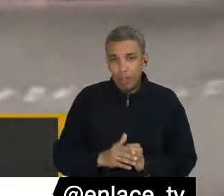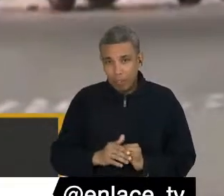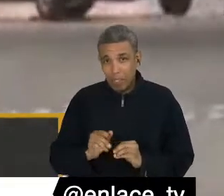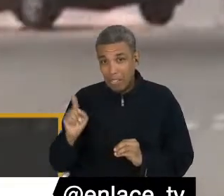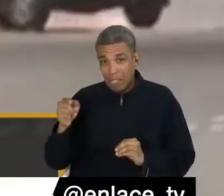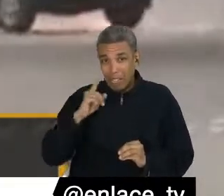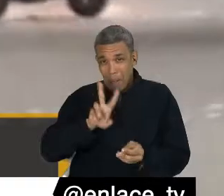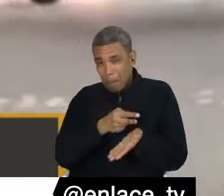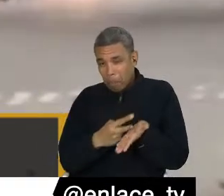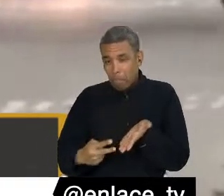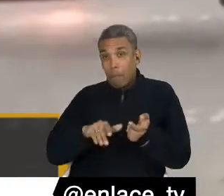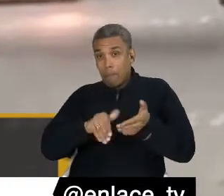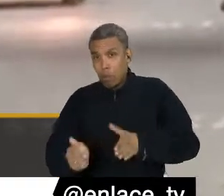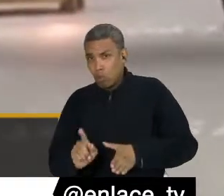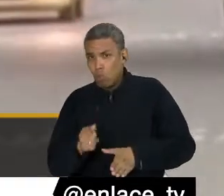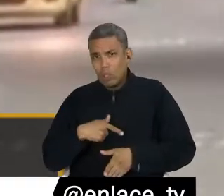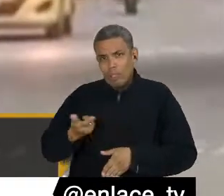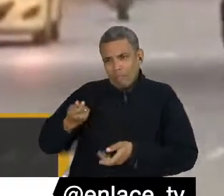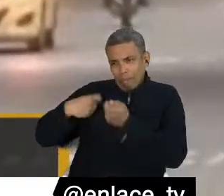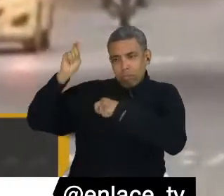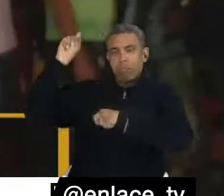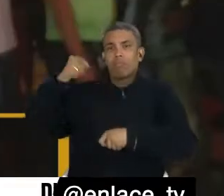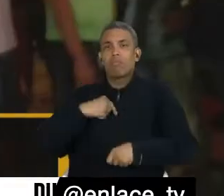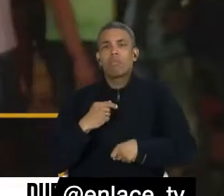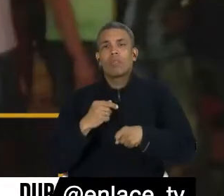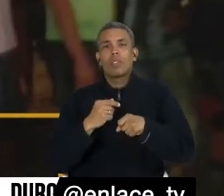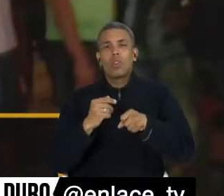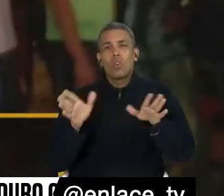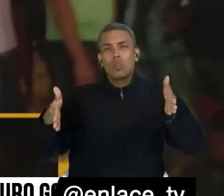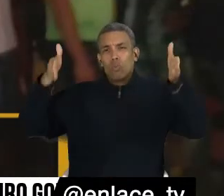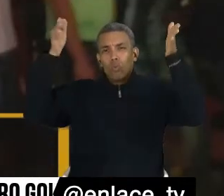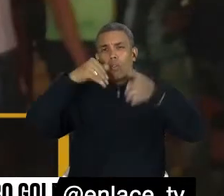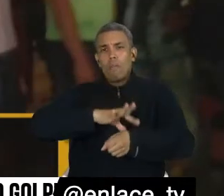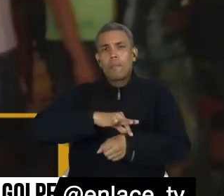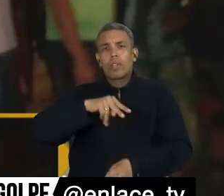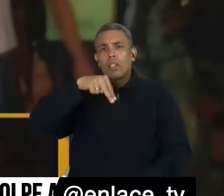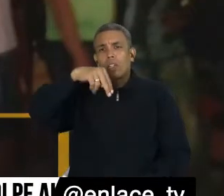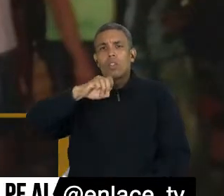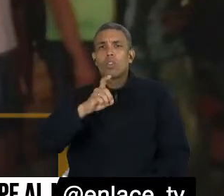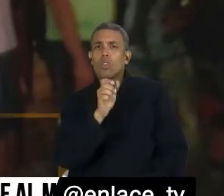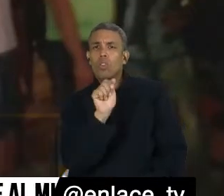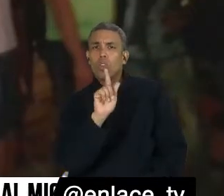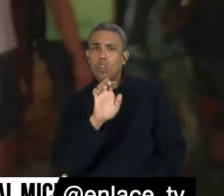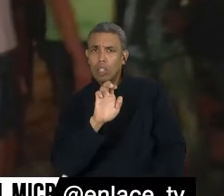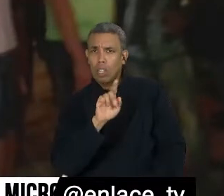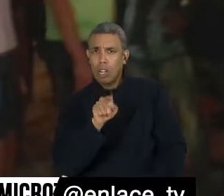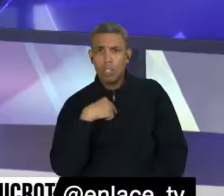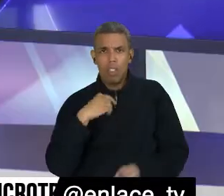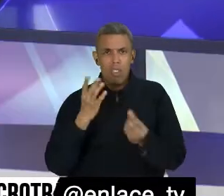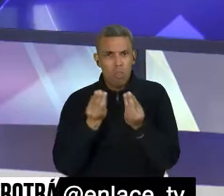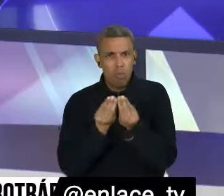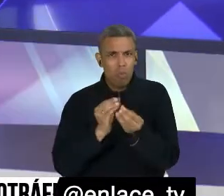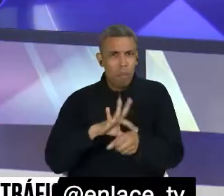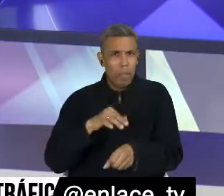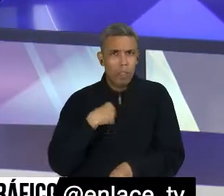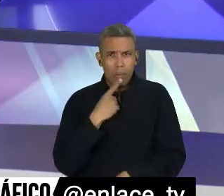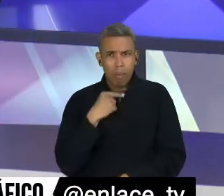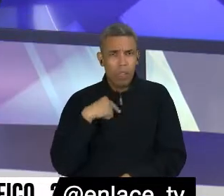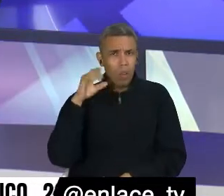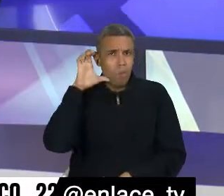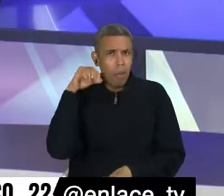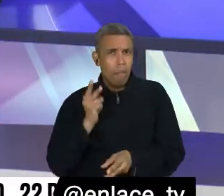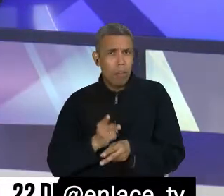a la clínica Los Nogales. Según el último reporte médico, el exjugador de la Máquina Amarilla está fuera de peligro. La